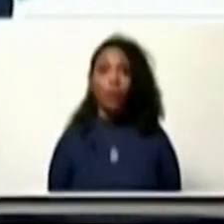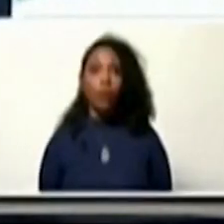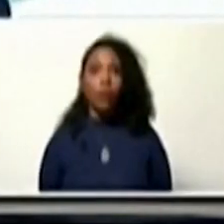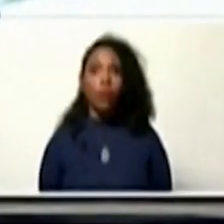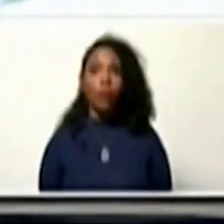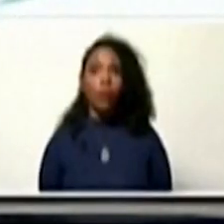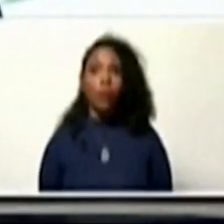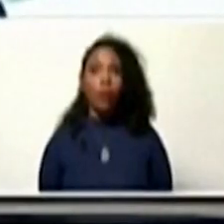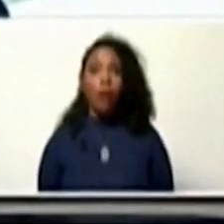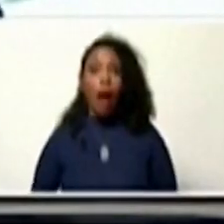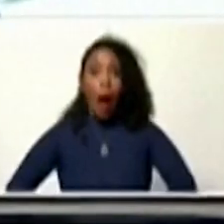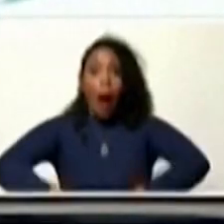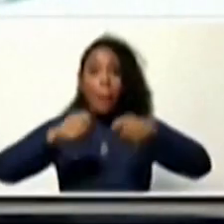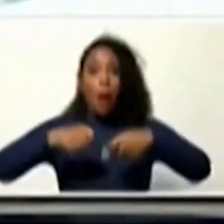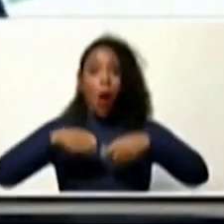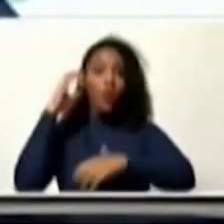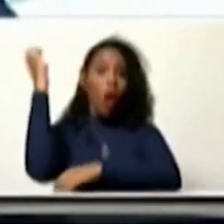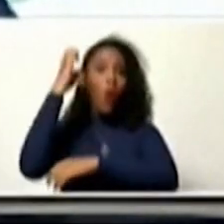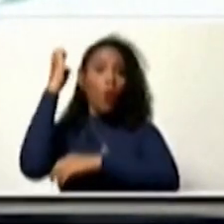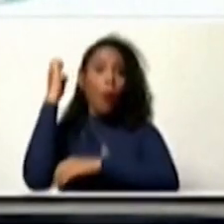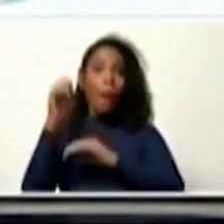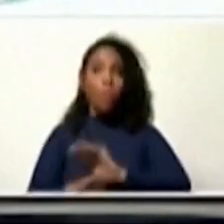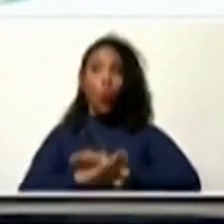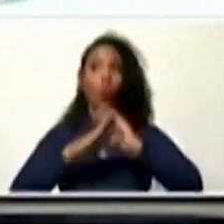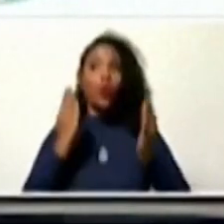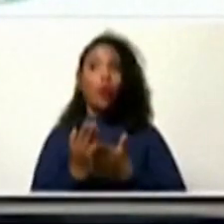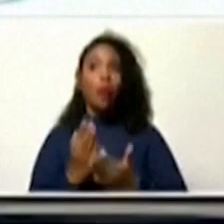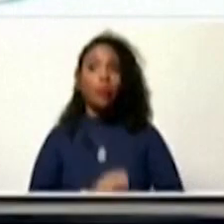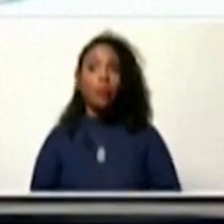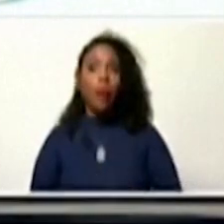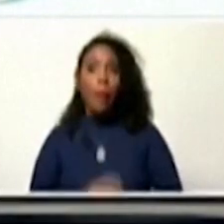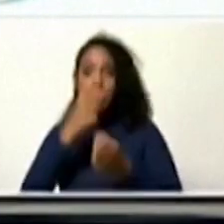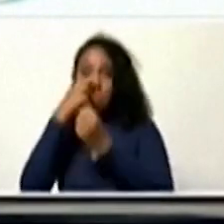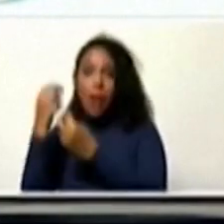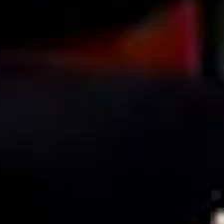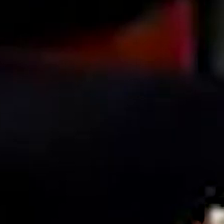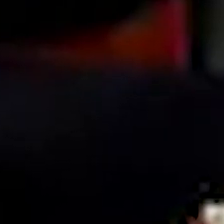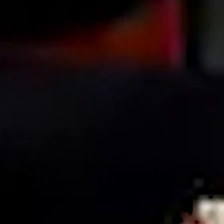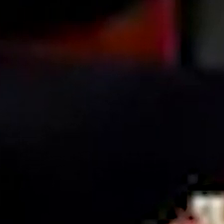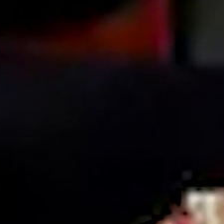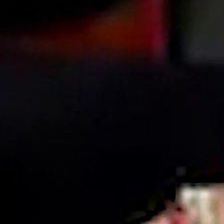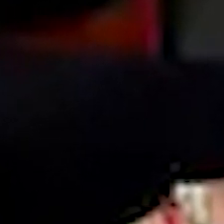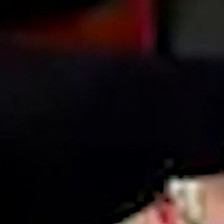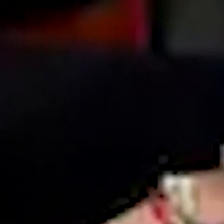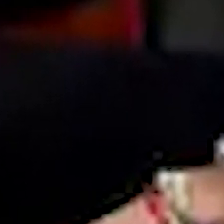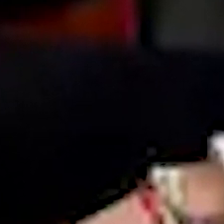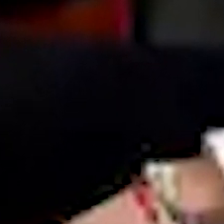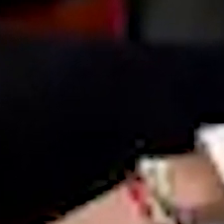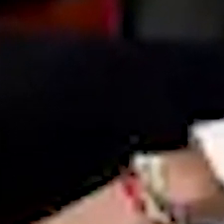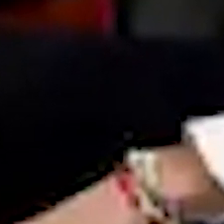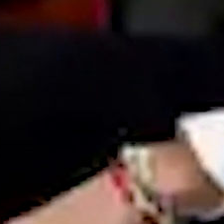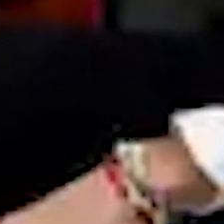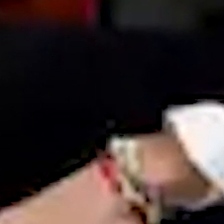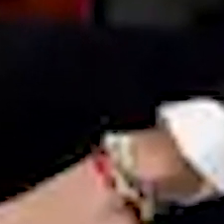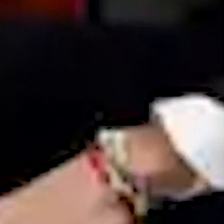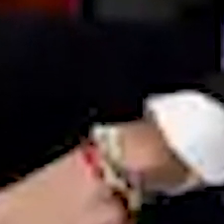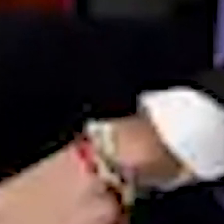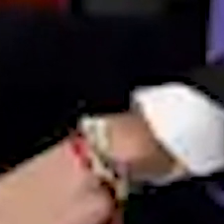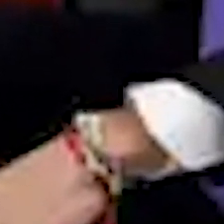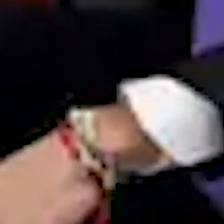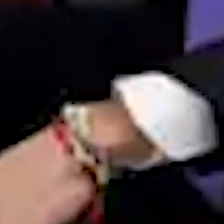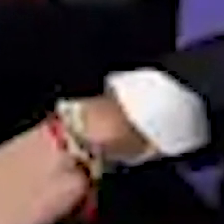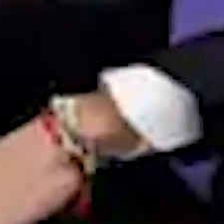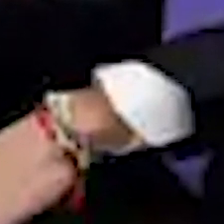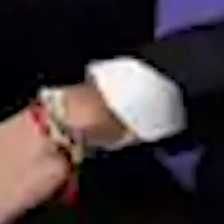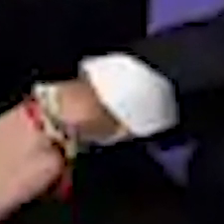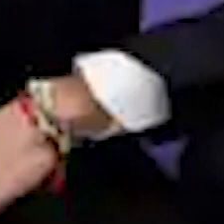el mercado europeo, para el mercado mundial. Bienvenidos cuando quieran. Aunque Radio y Televisión Martí no ha podido confirmarlo de manera independiente,